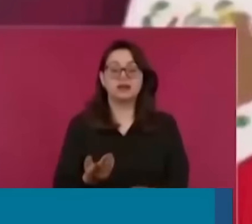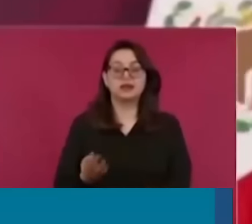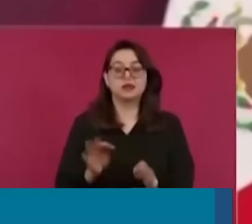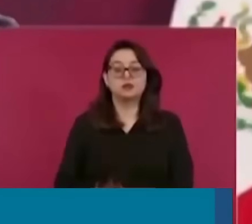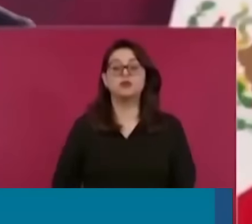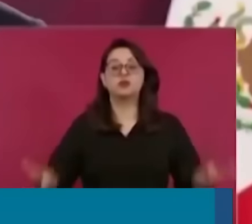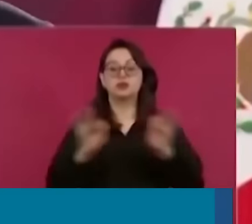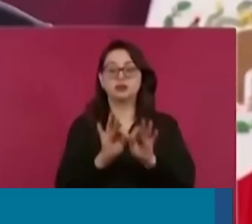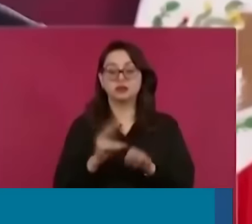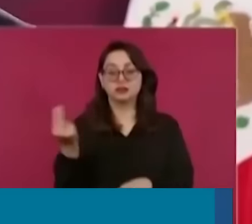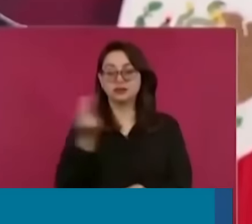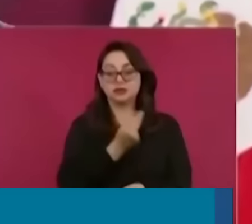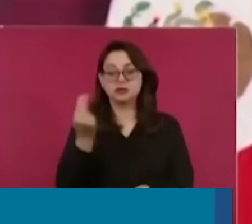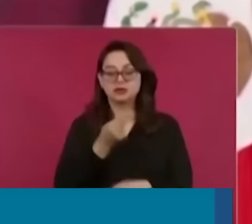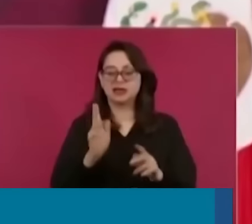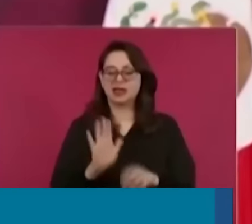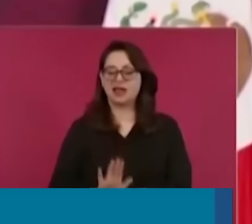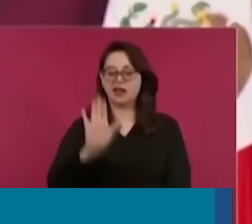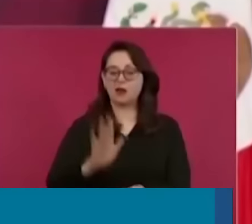y de colaboración